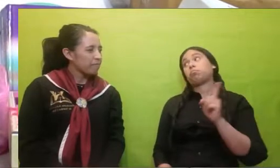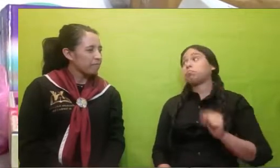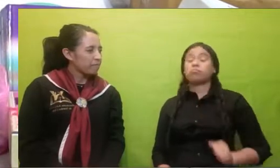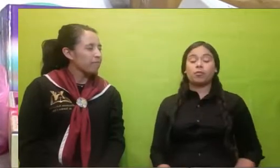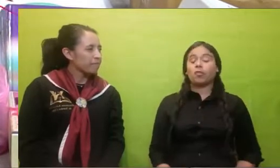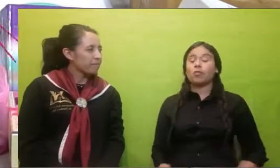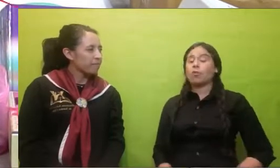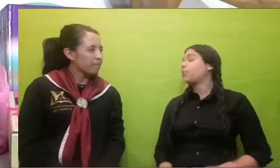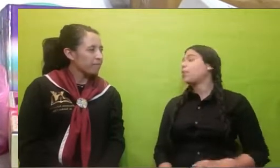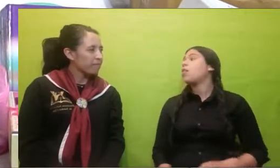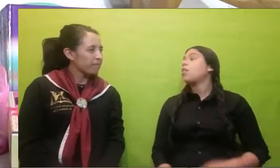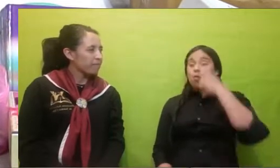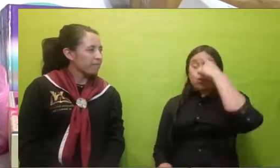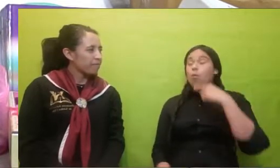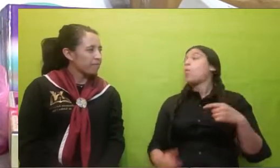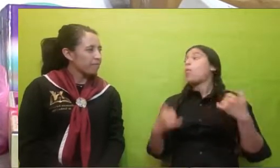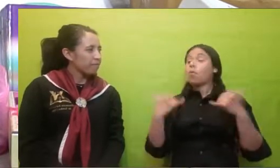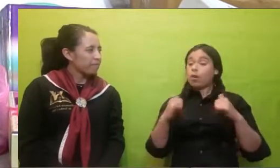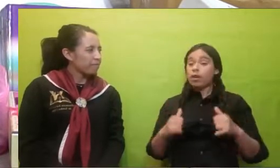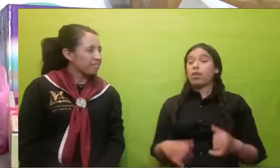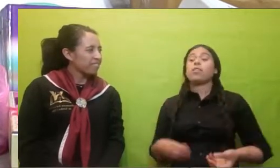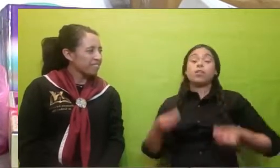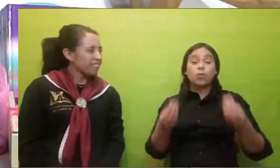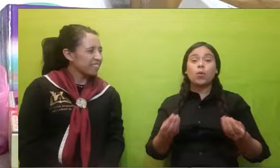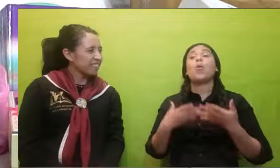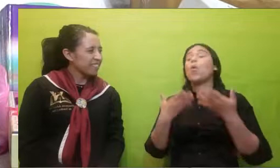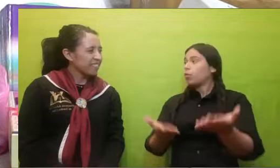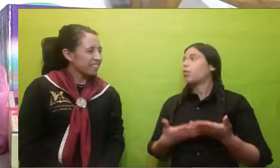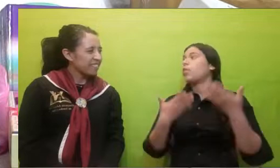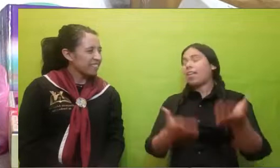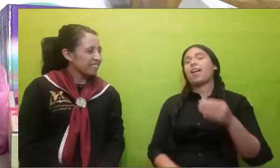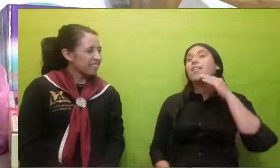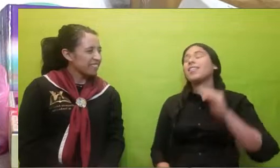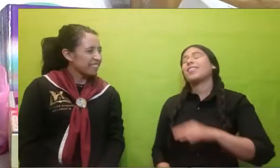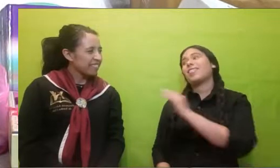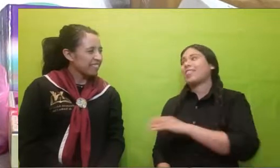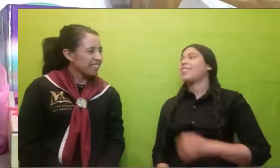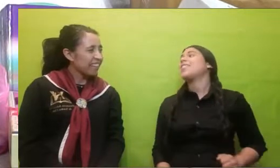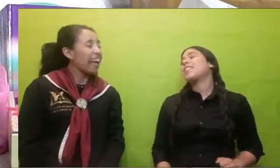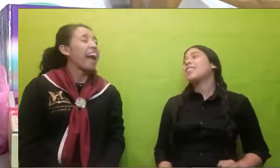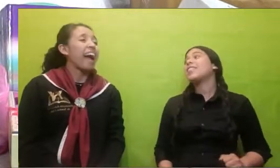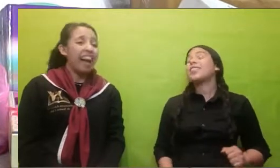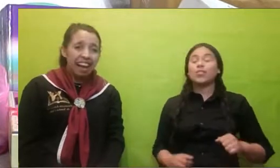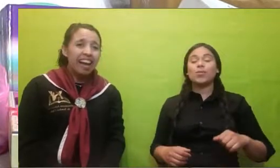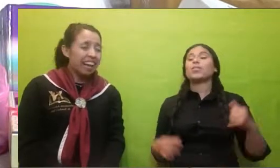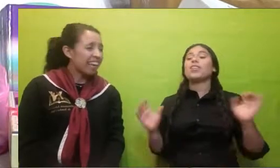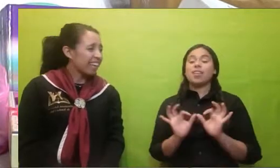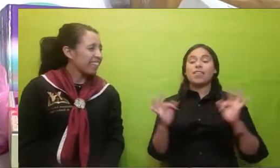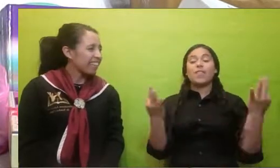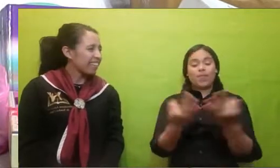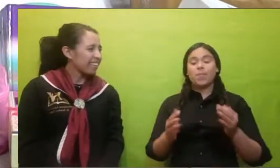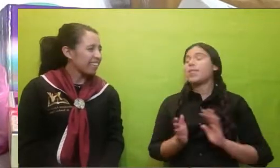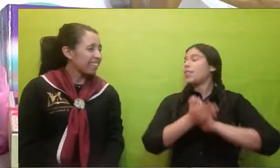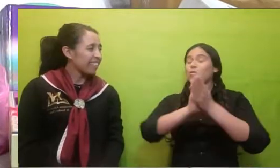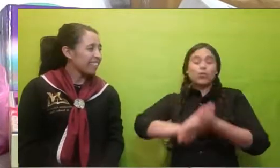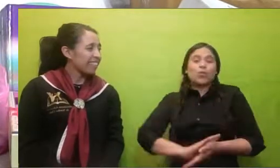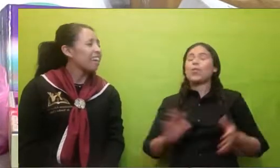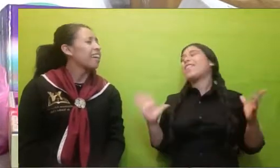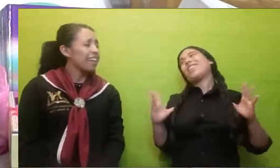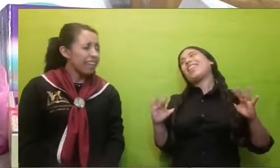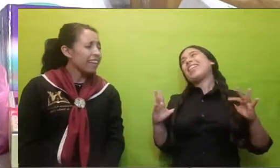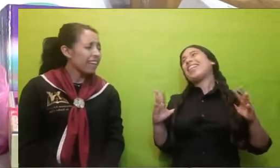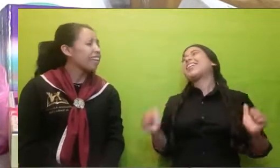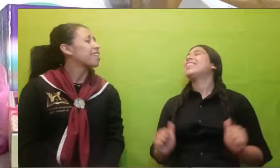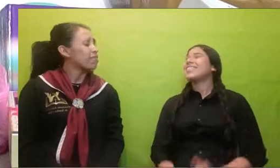buen estado, podremos dar felicidad a muchos niños y familias completas. ¡Wow! Así es, tienen